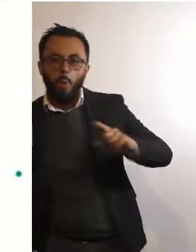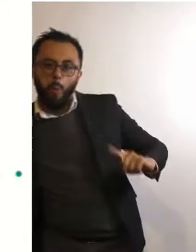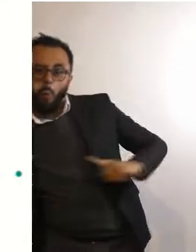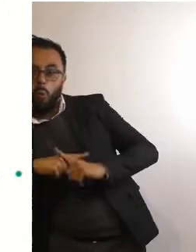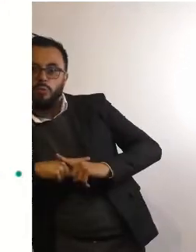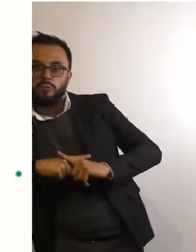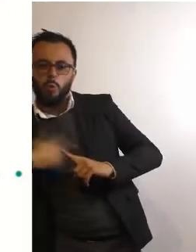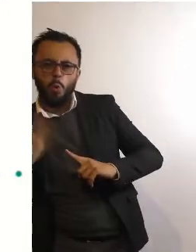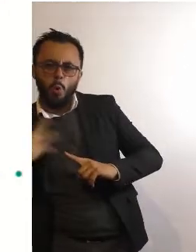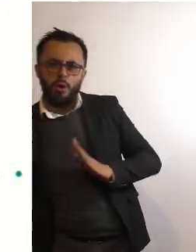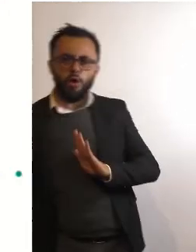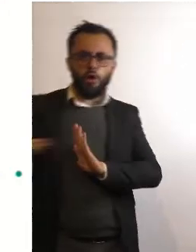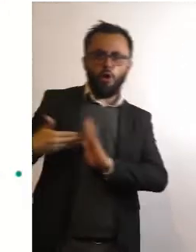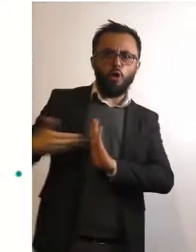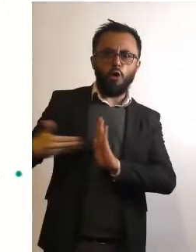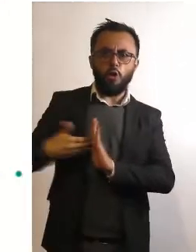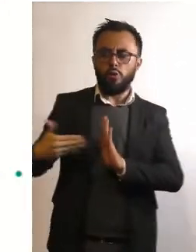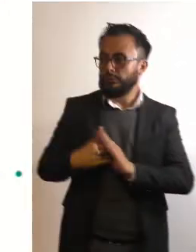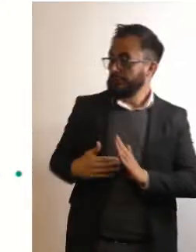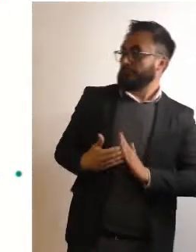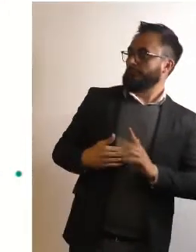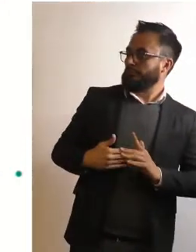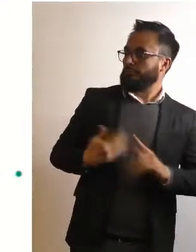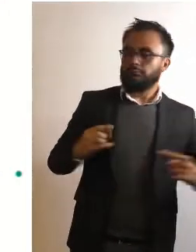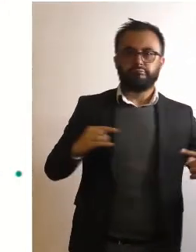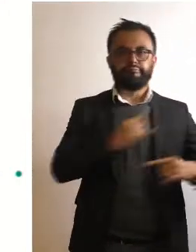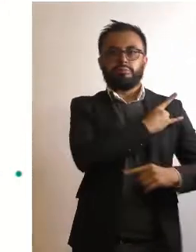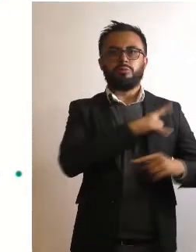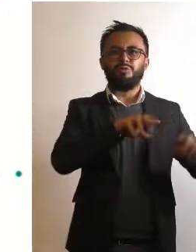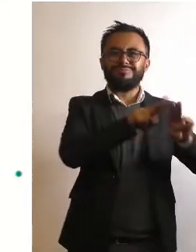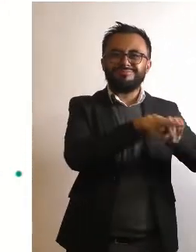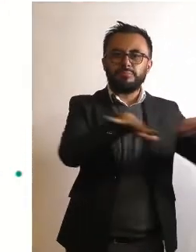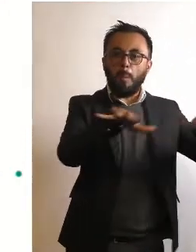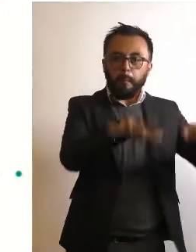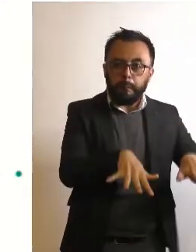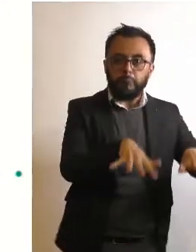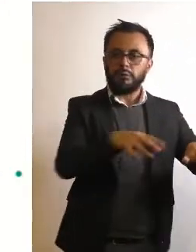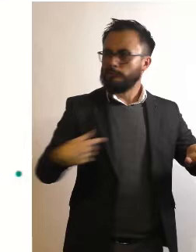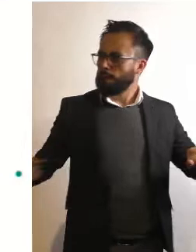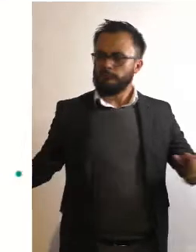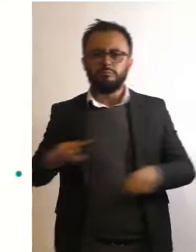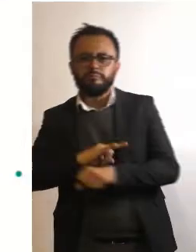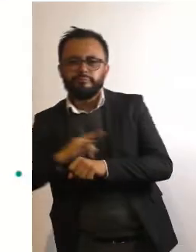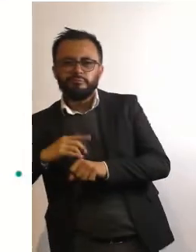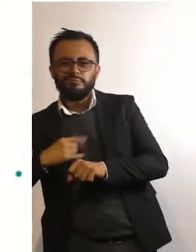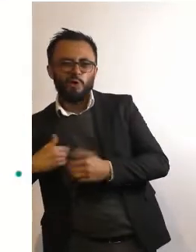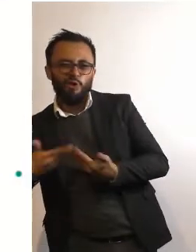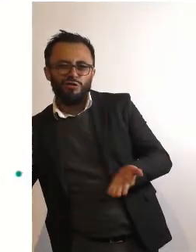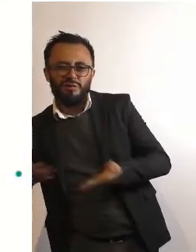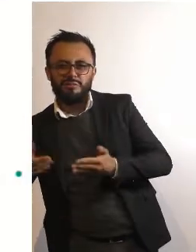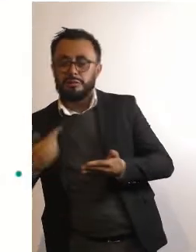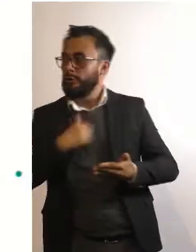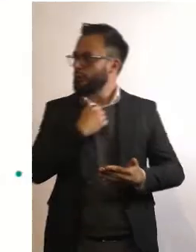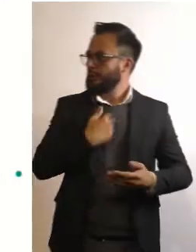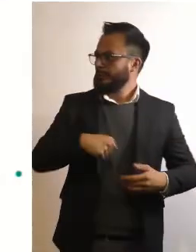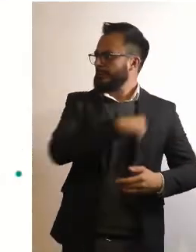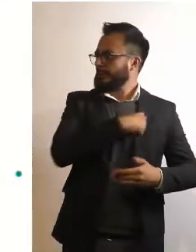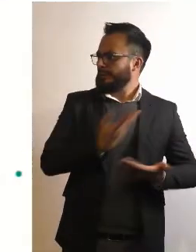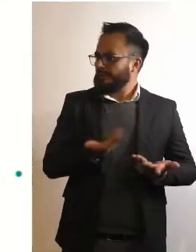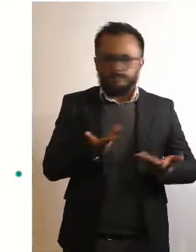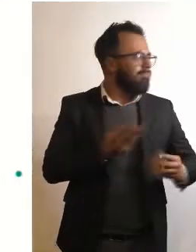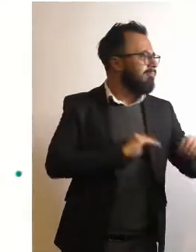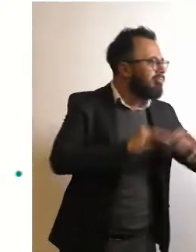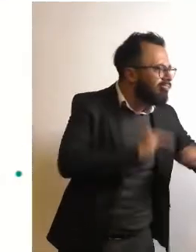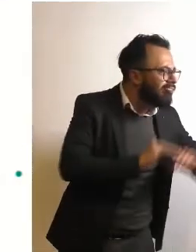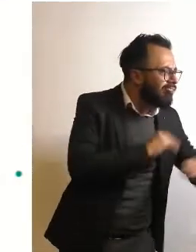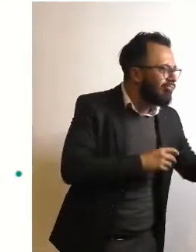ya las medidas que se habían tomado precisamente de seguridad informática en la